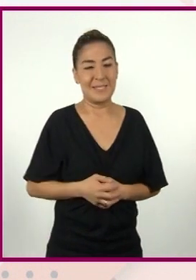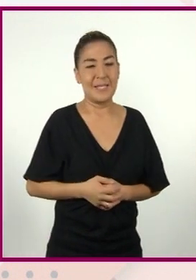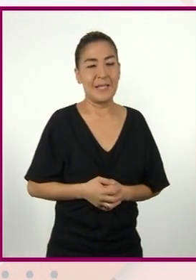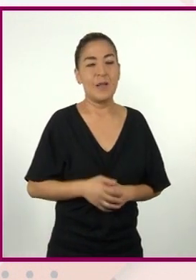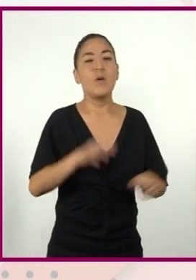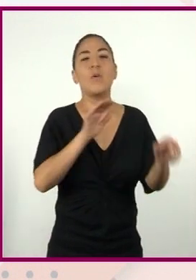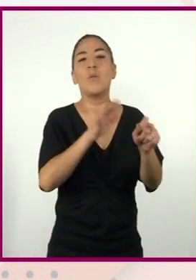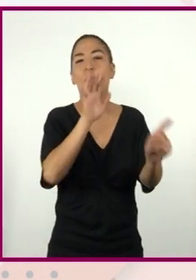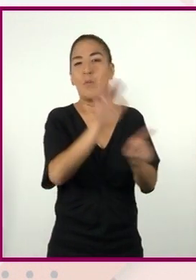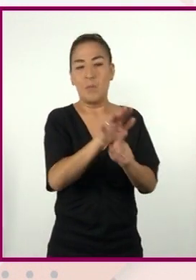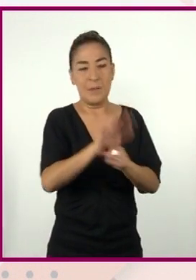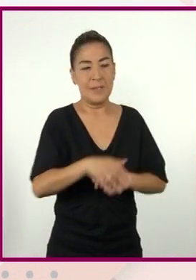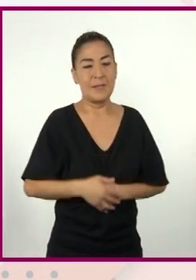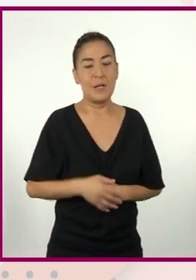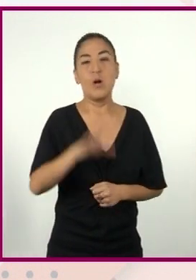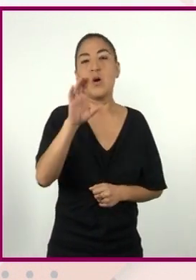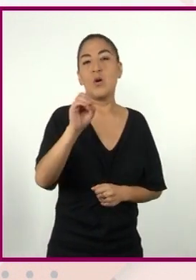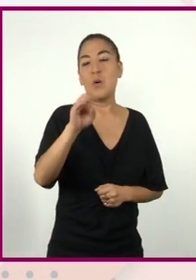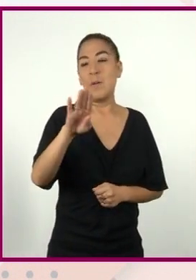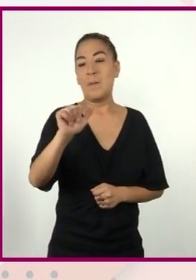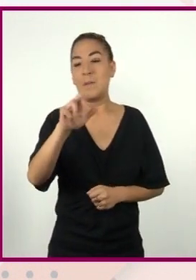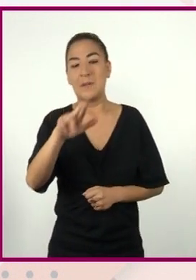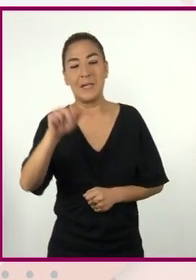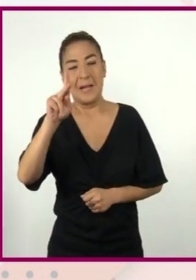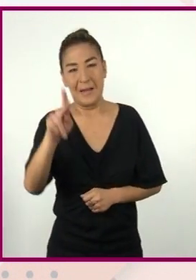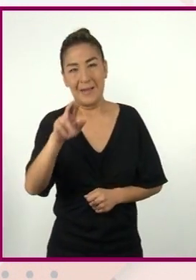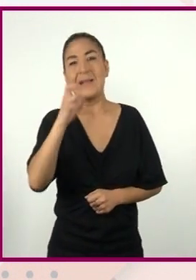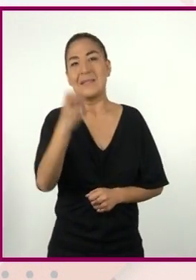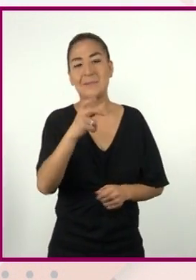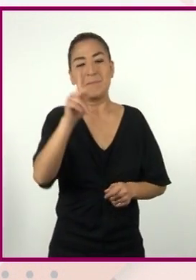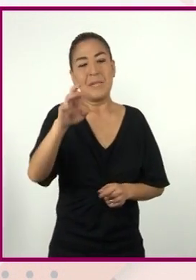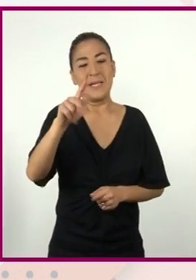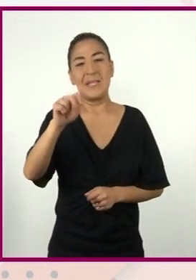Popularidad. Cobrar, pretérito imperfecto.